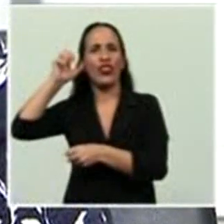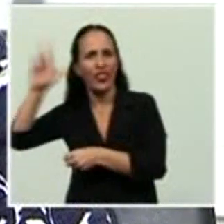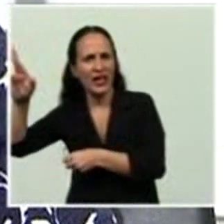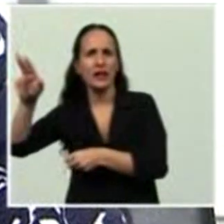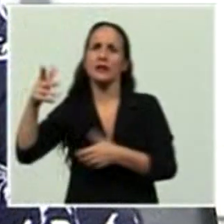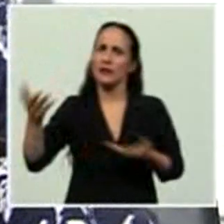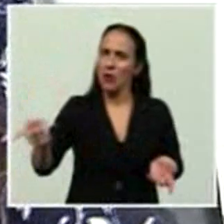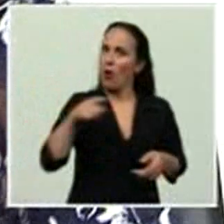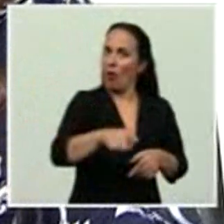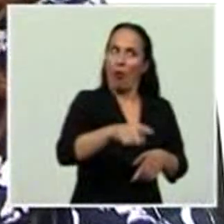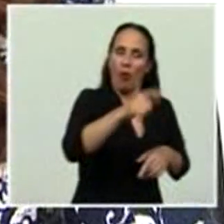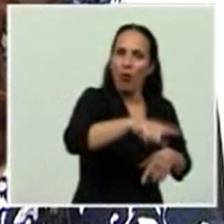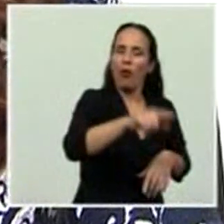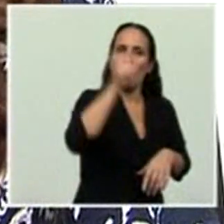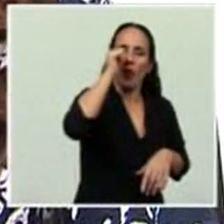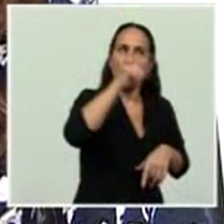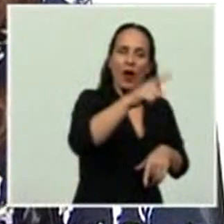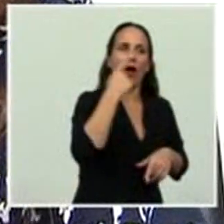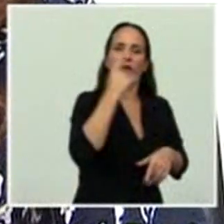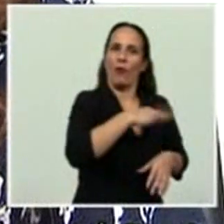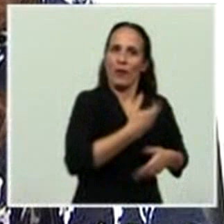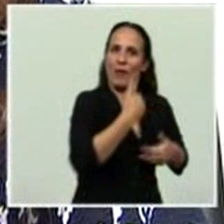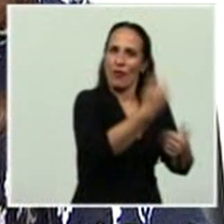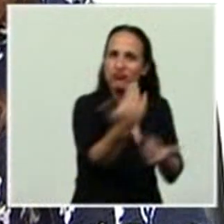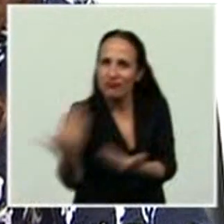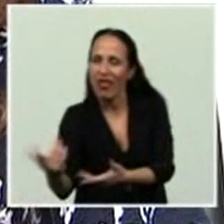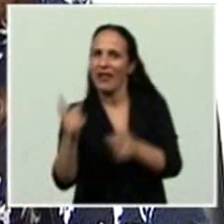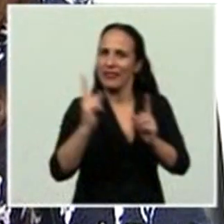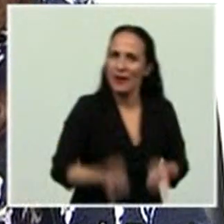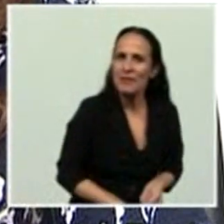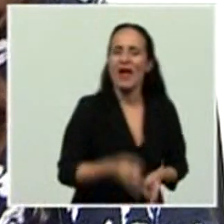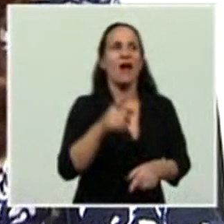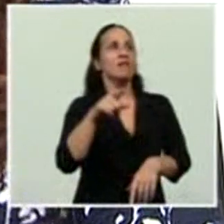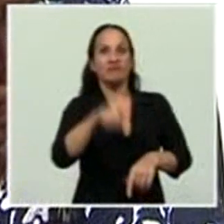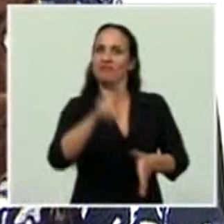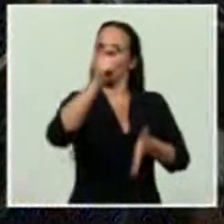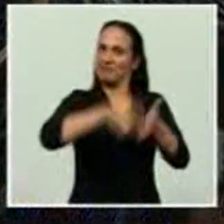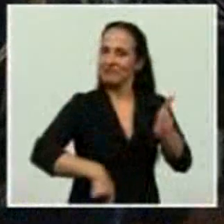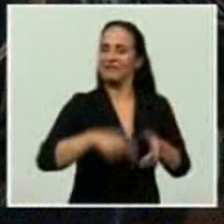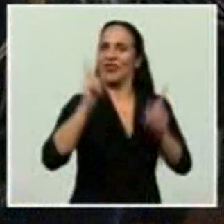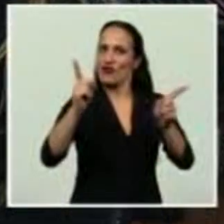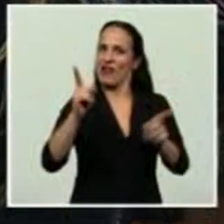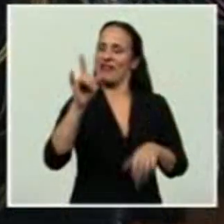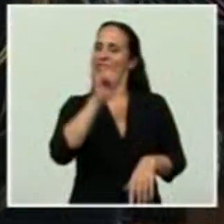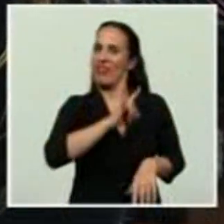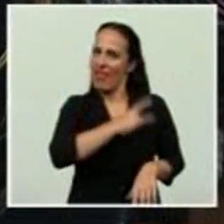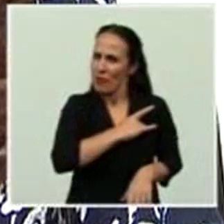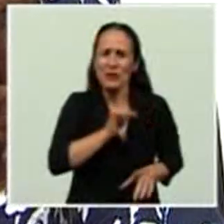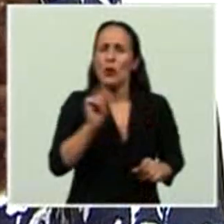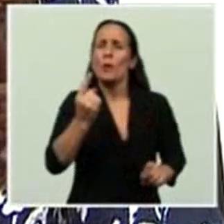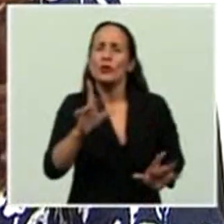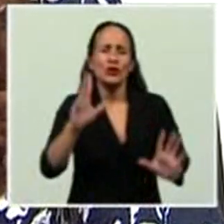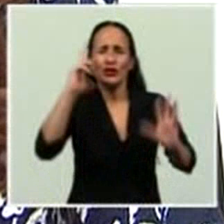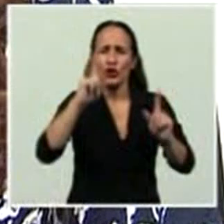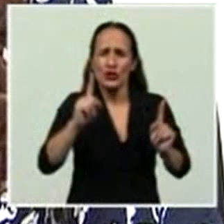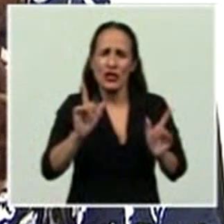premios para nuestros científicos con este convenio maravilloso por primera vez para los docentes universitarios también un cachito un minutito nadie se